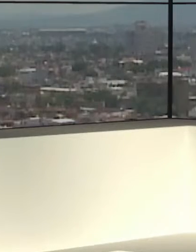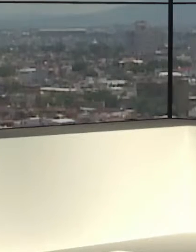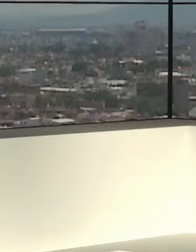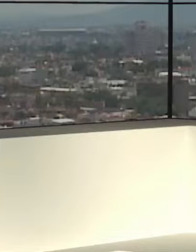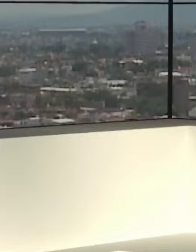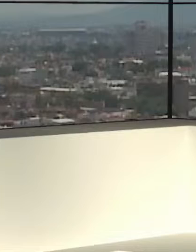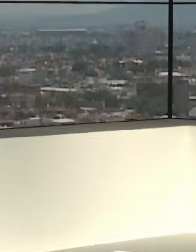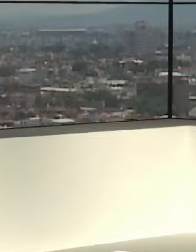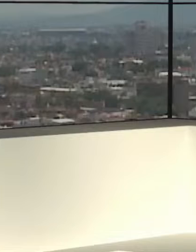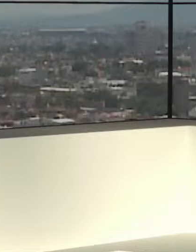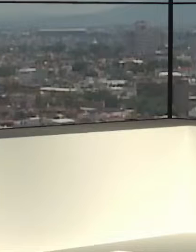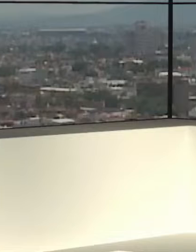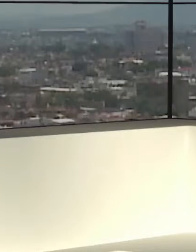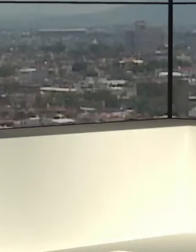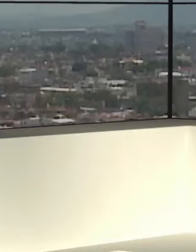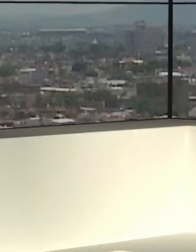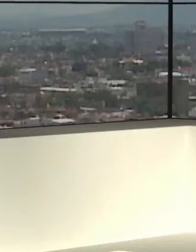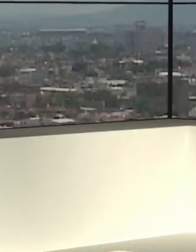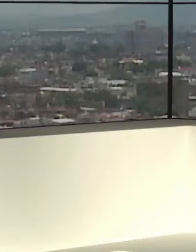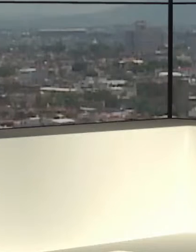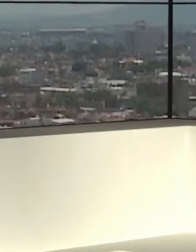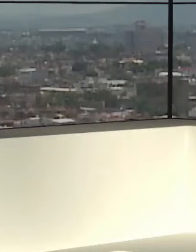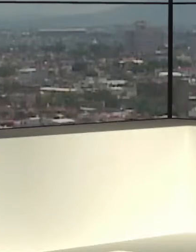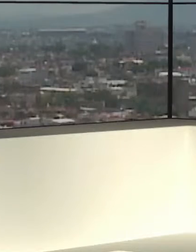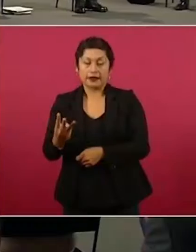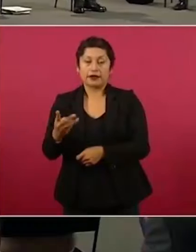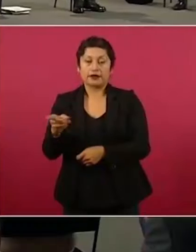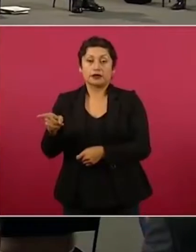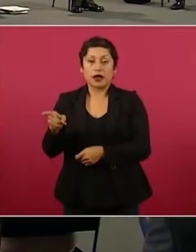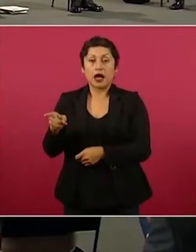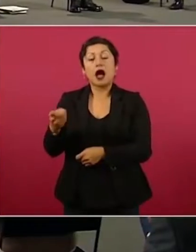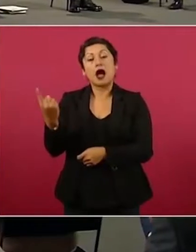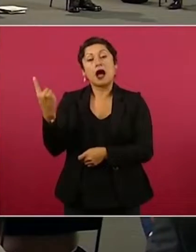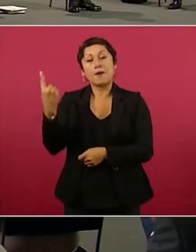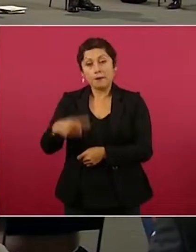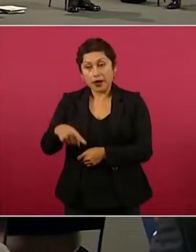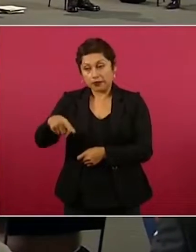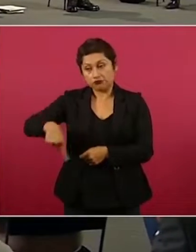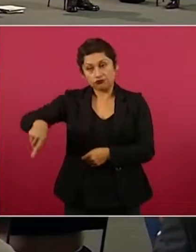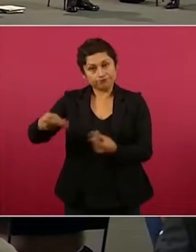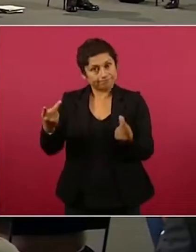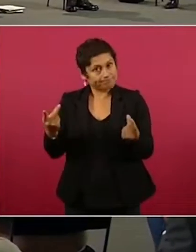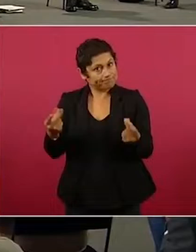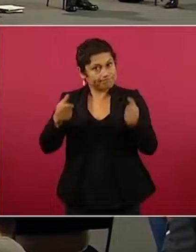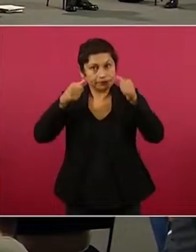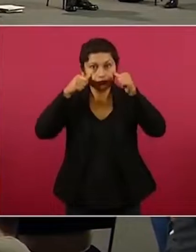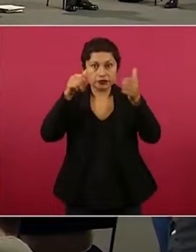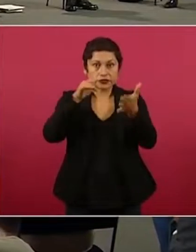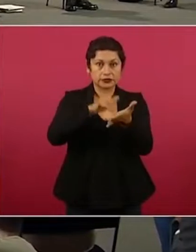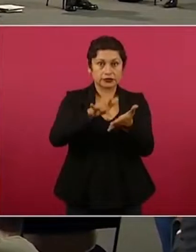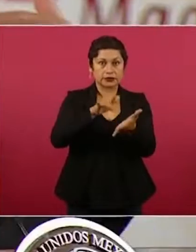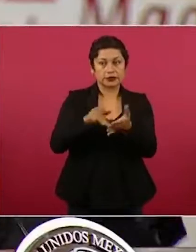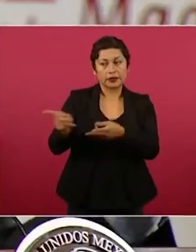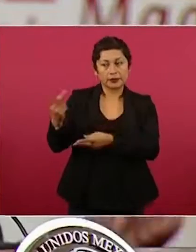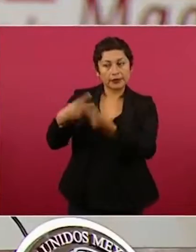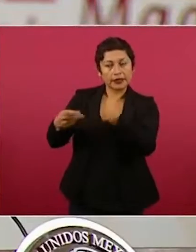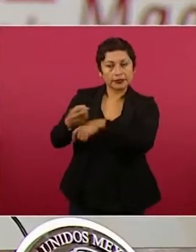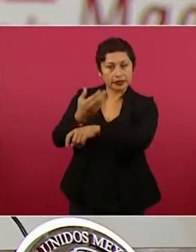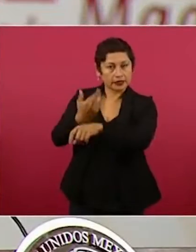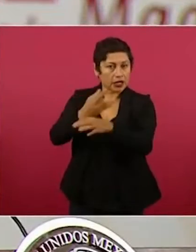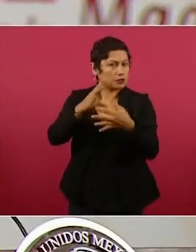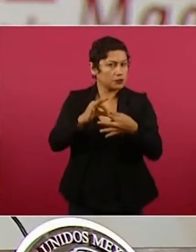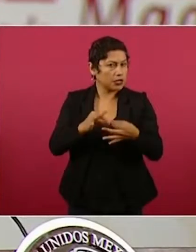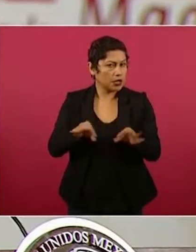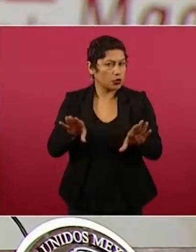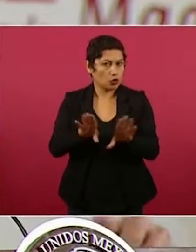López Obrador firmó este viernes un decreto para formalizar y reforzar las acciones de su gobierno que buscan enfrentar la